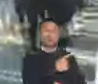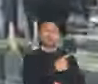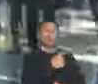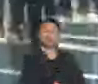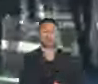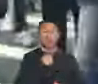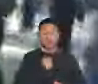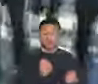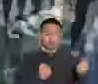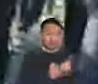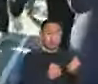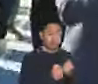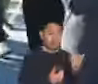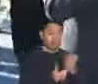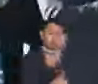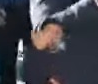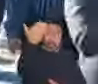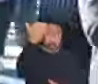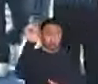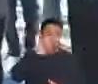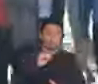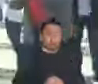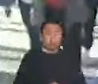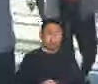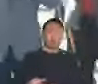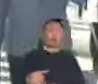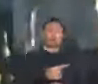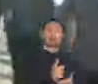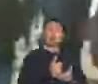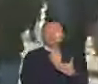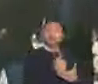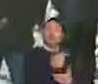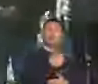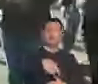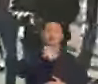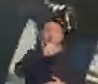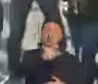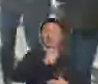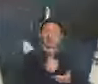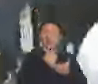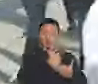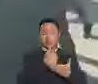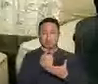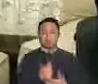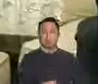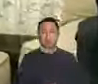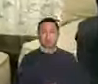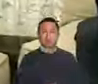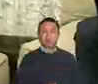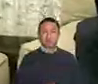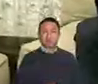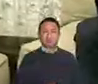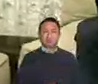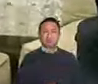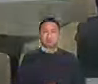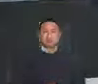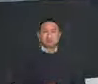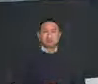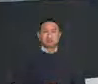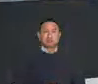comprometió su apoyo al nuevo burgomaestre con la finalidad de atender las demandas de los quiteños.